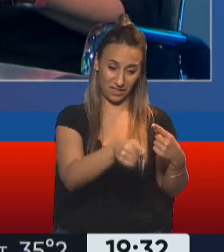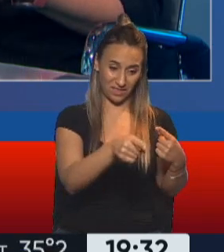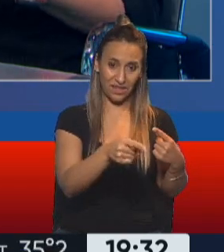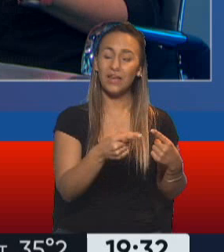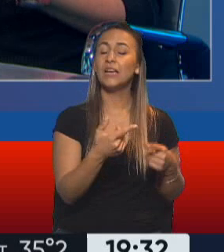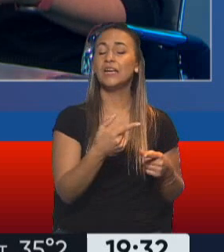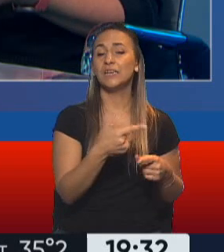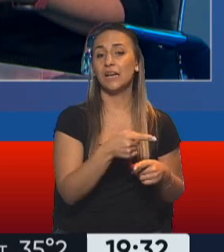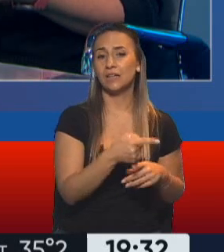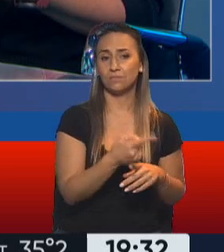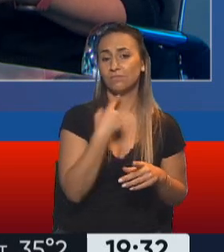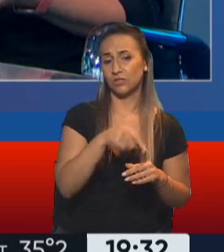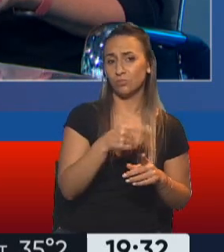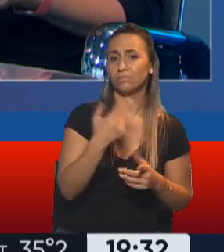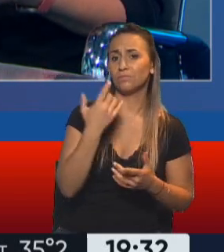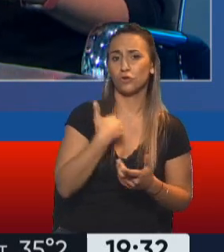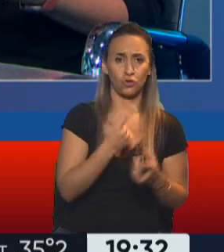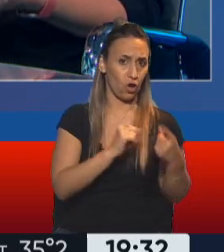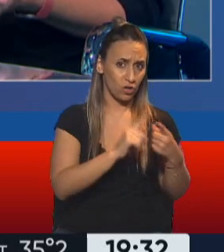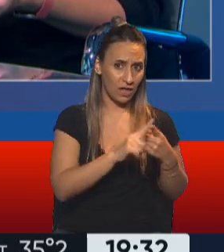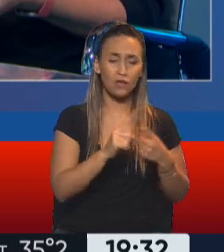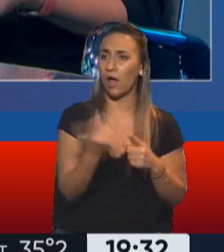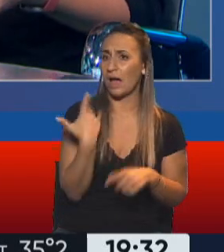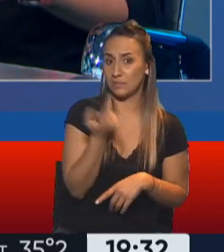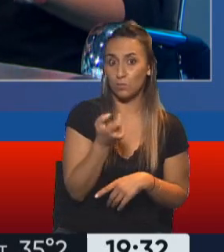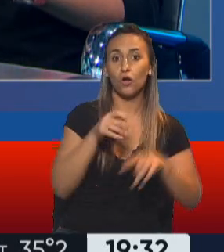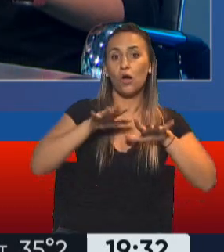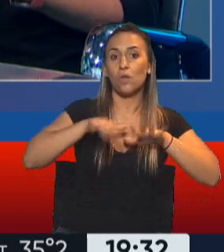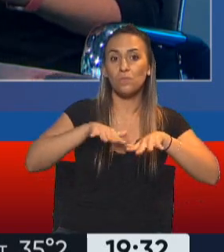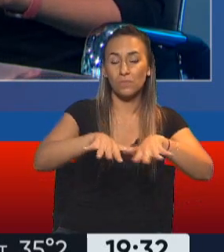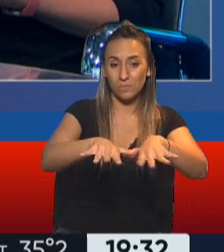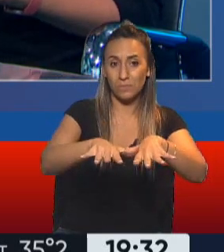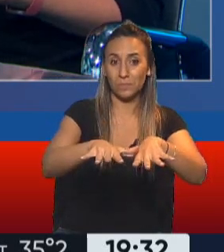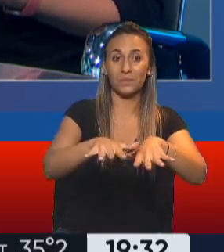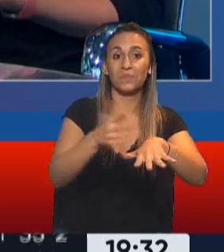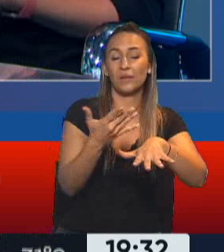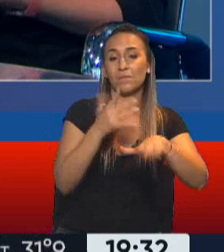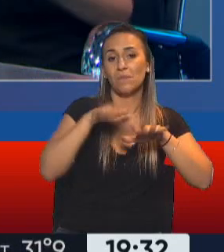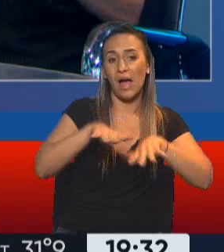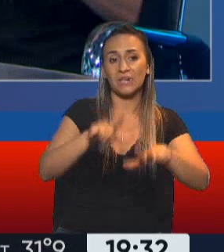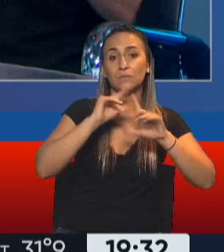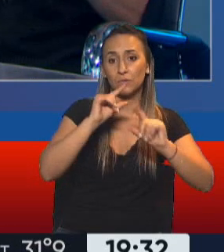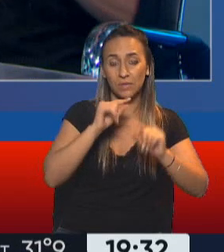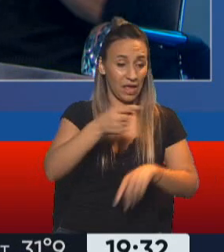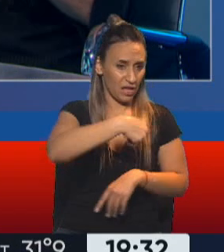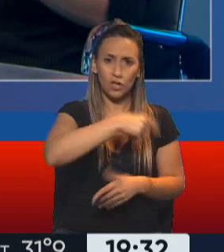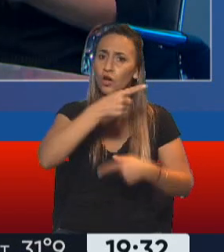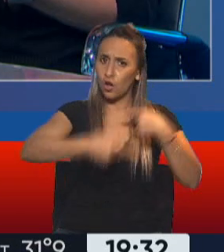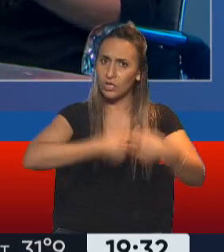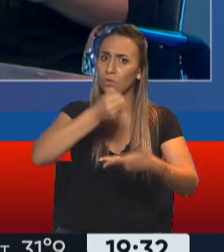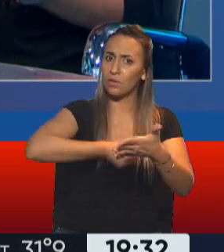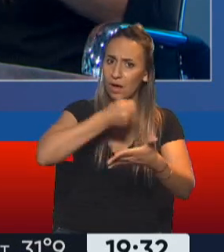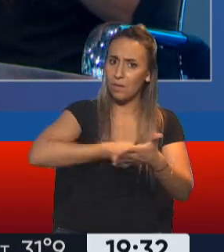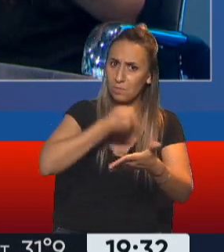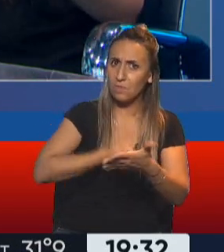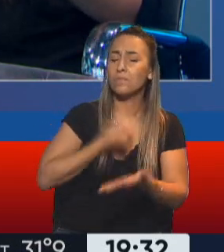unas horas, hubo una movilización en Rojas muy importante. Sí. Recordando y pidiendo justicia, más allá que, como